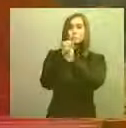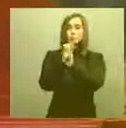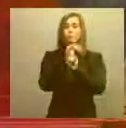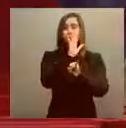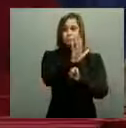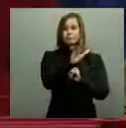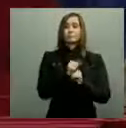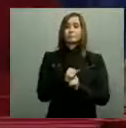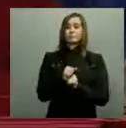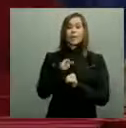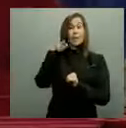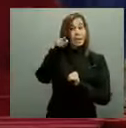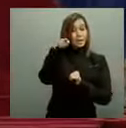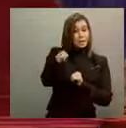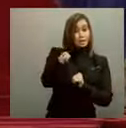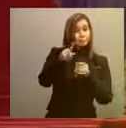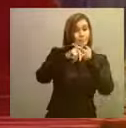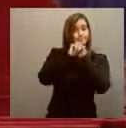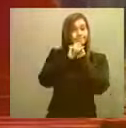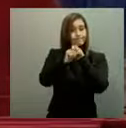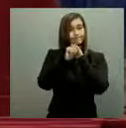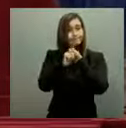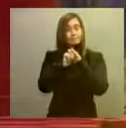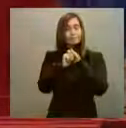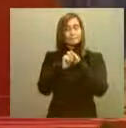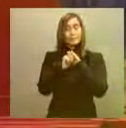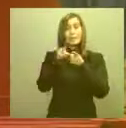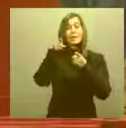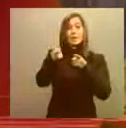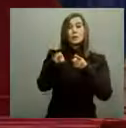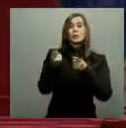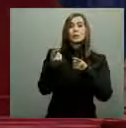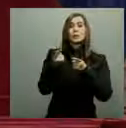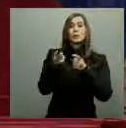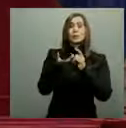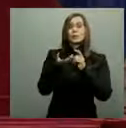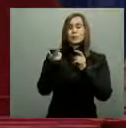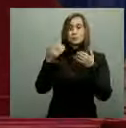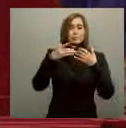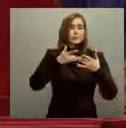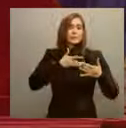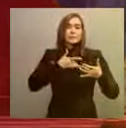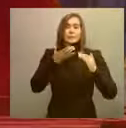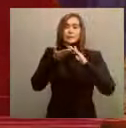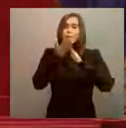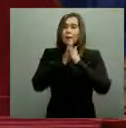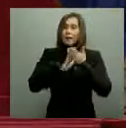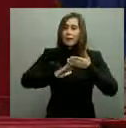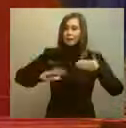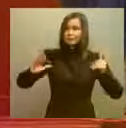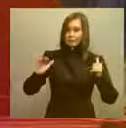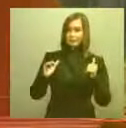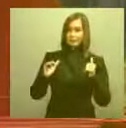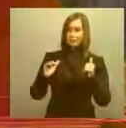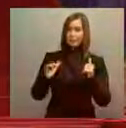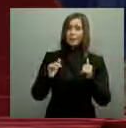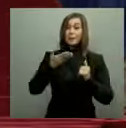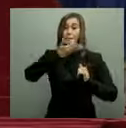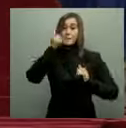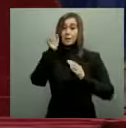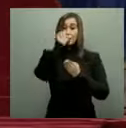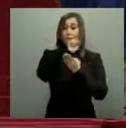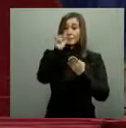Esto, amigos y amigas, está trayendo y traerá mucha paz y credibilidad a nuestro sistema democrático